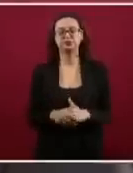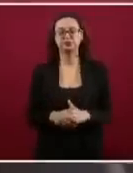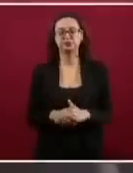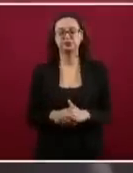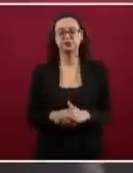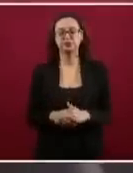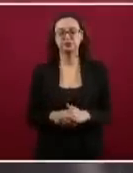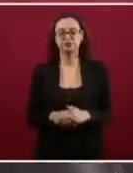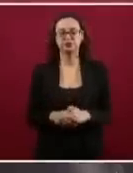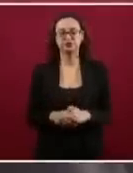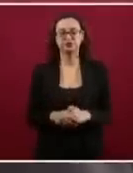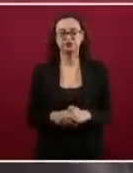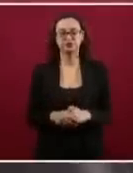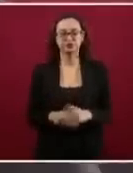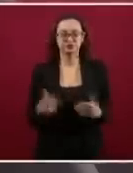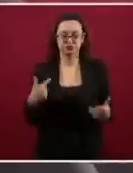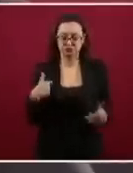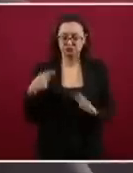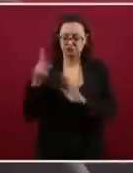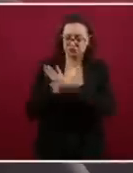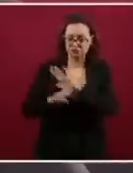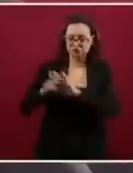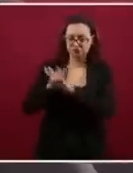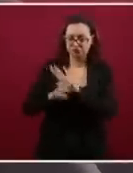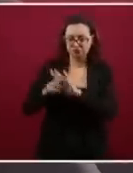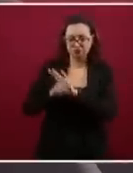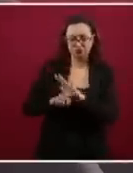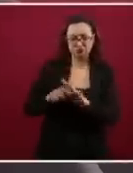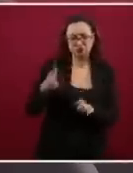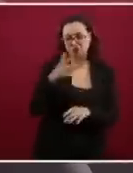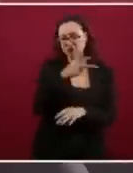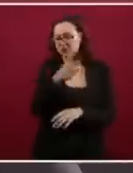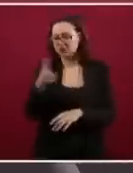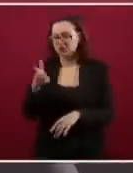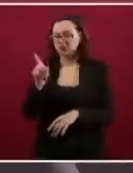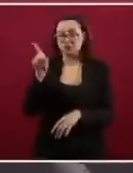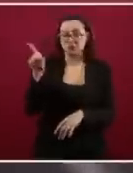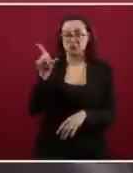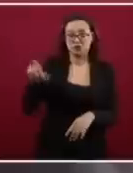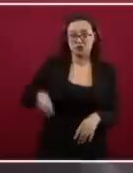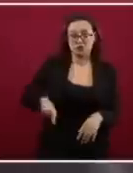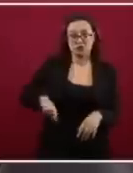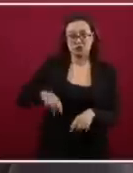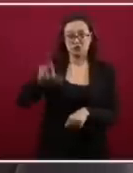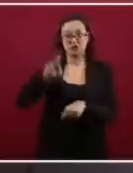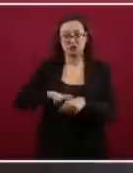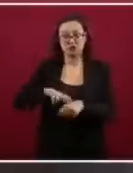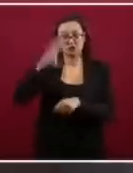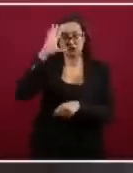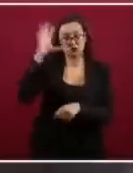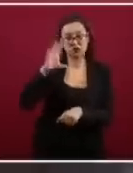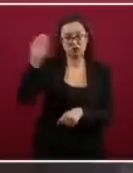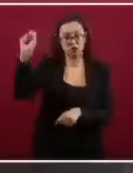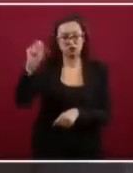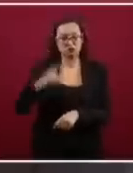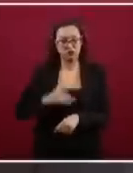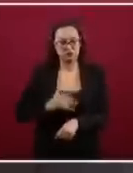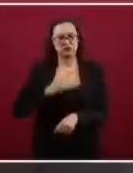hice el video, la actitud del gobernador de Morelos fue muy